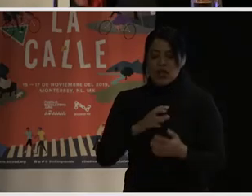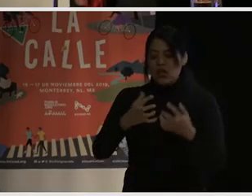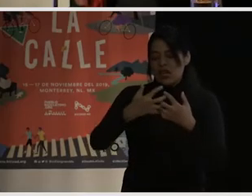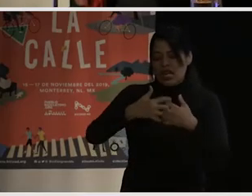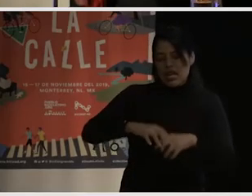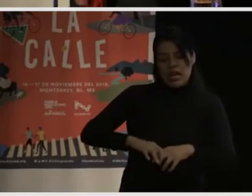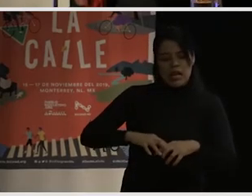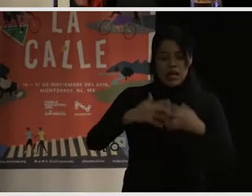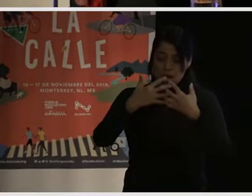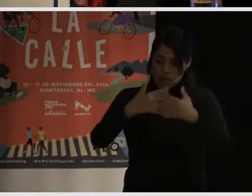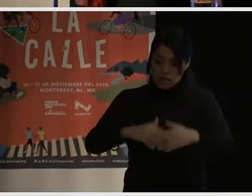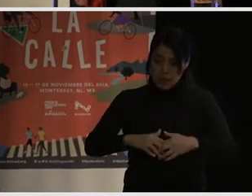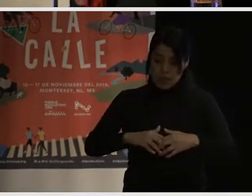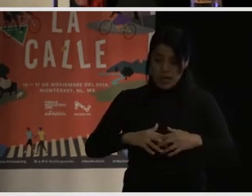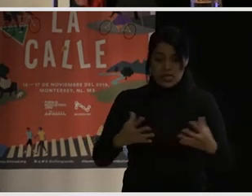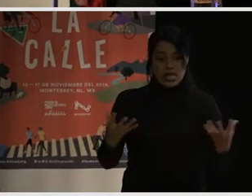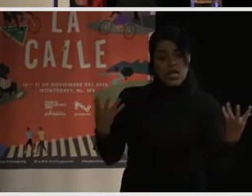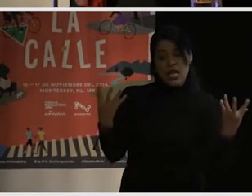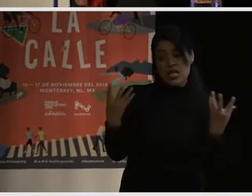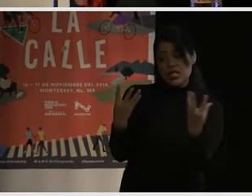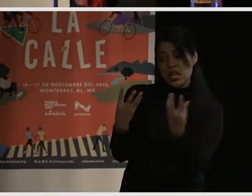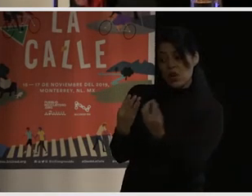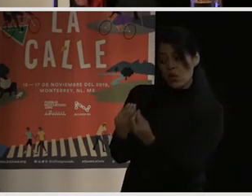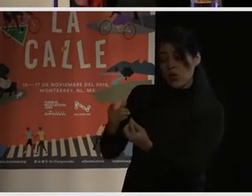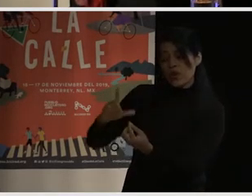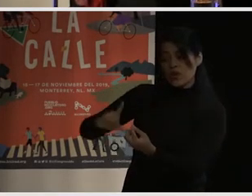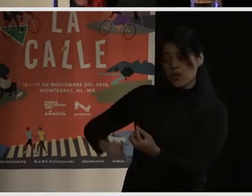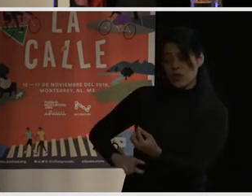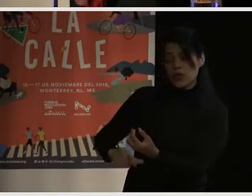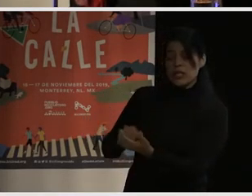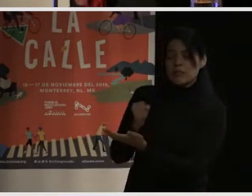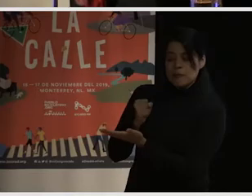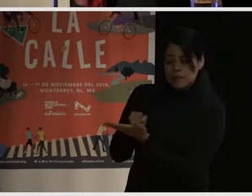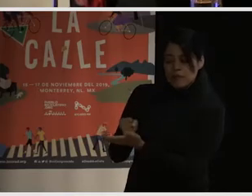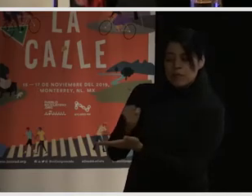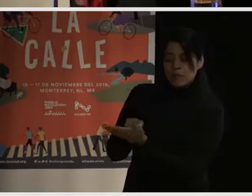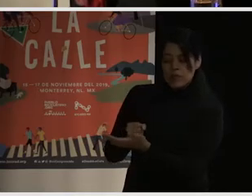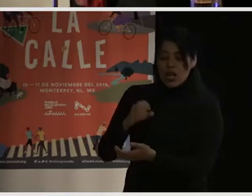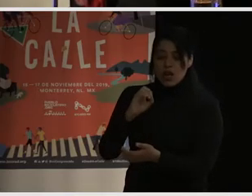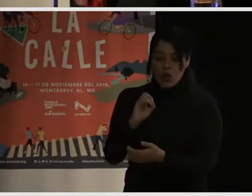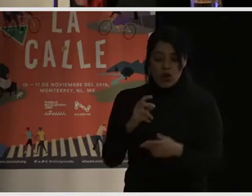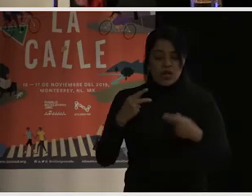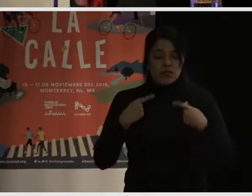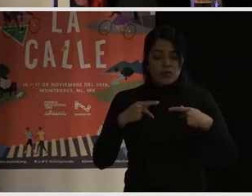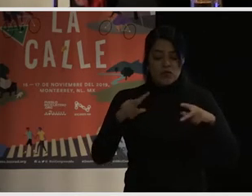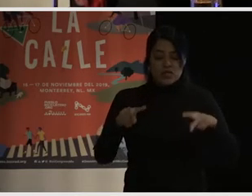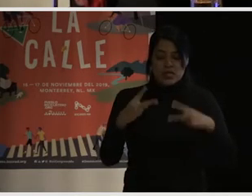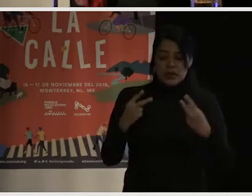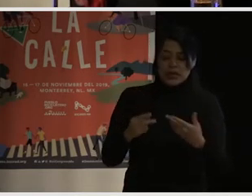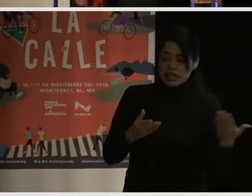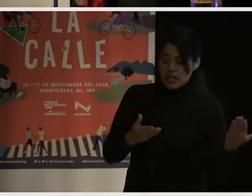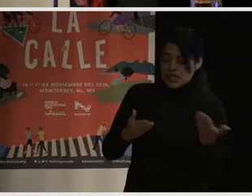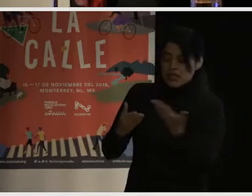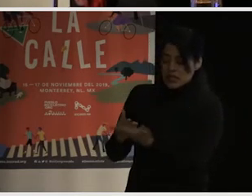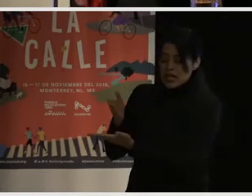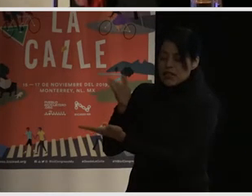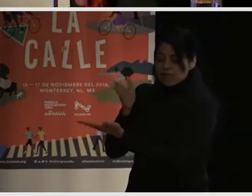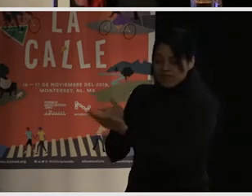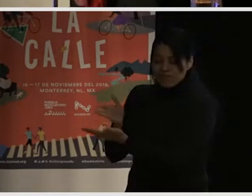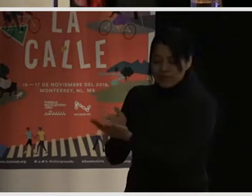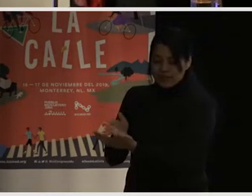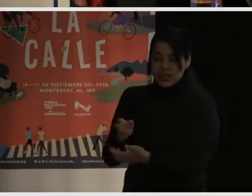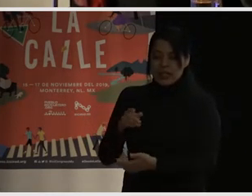se reúne con los funcionarios están empresa y presionando y que llegan los comerciantes pero también regresarlo y llevarlo a la calle le da